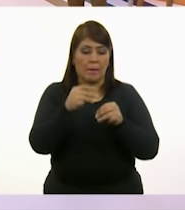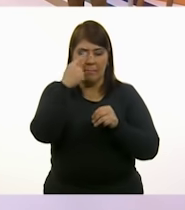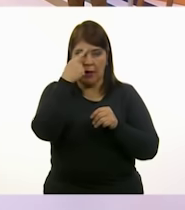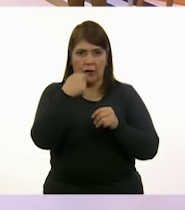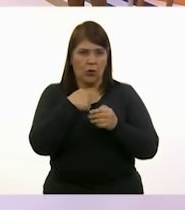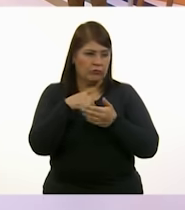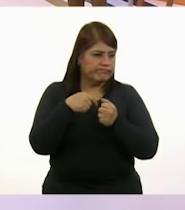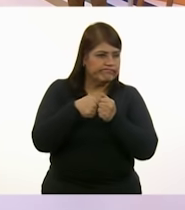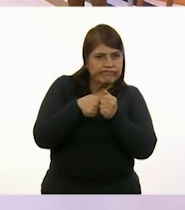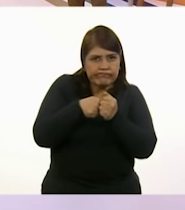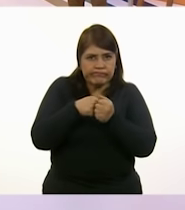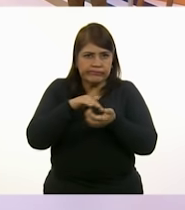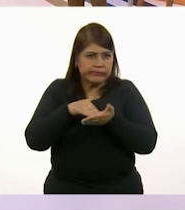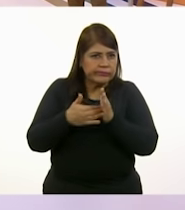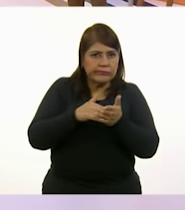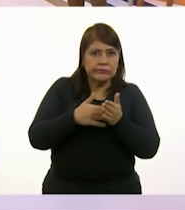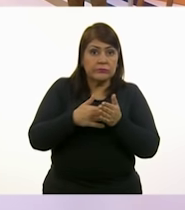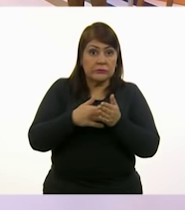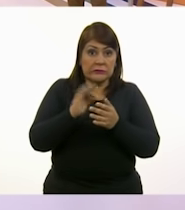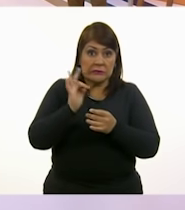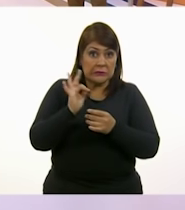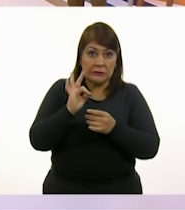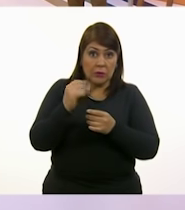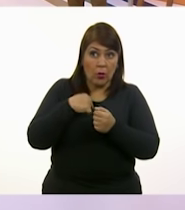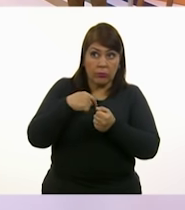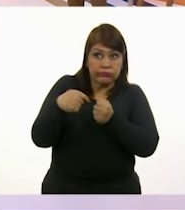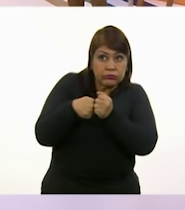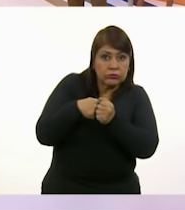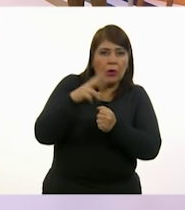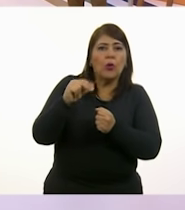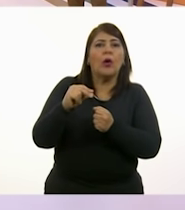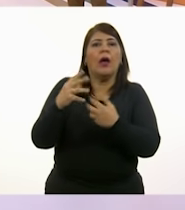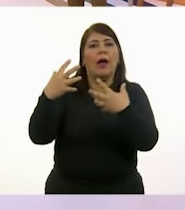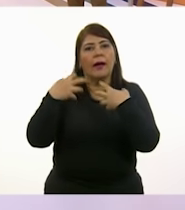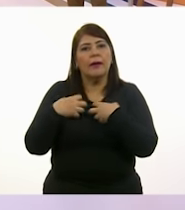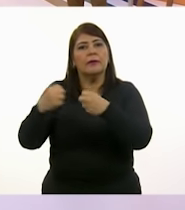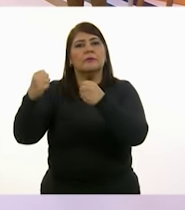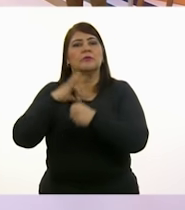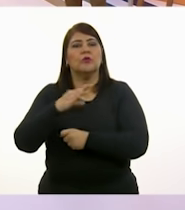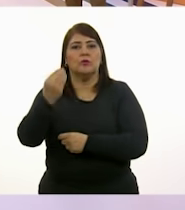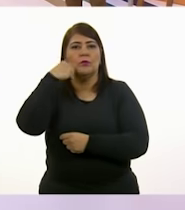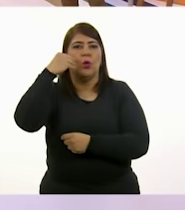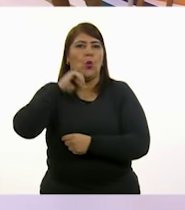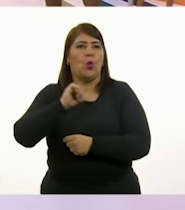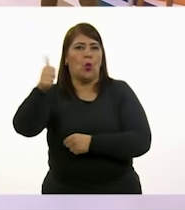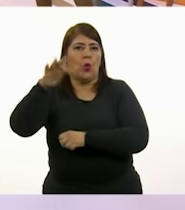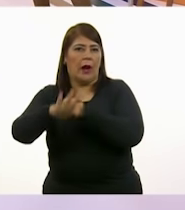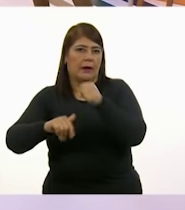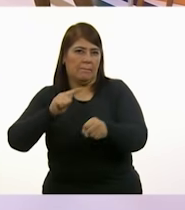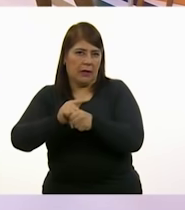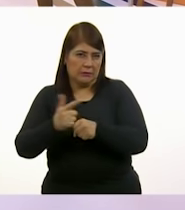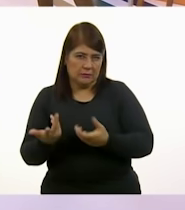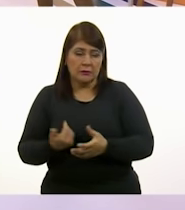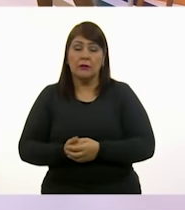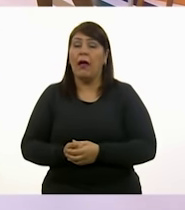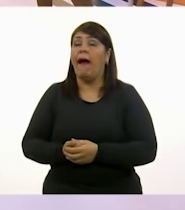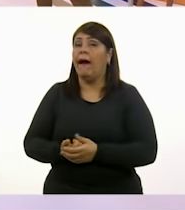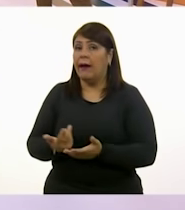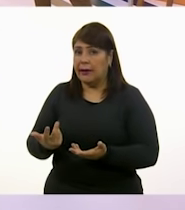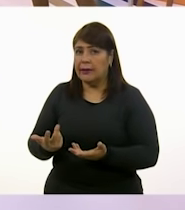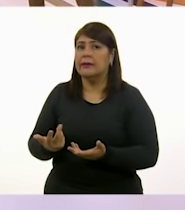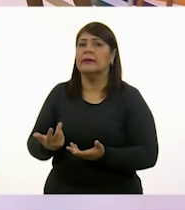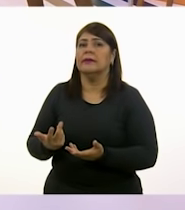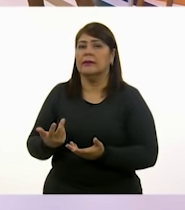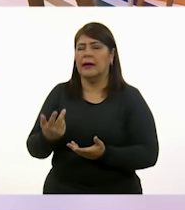esconderse porque si no se esconden, se los puede comer un animal carnívoro Entonces, buscamos, nos